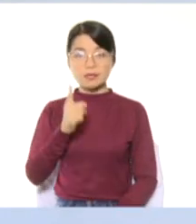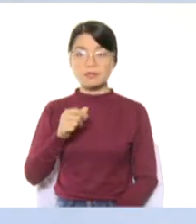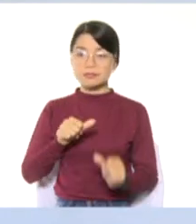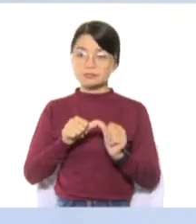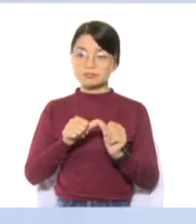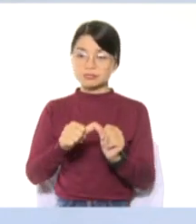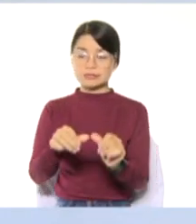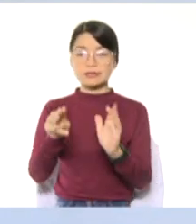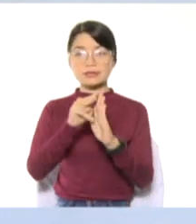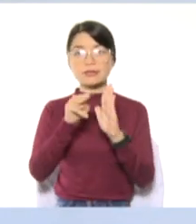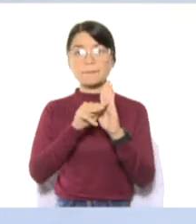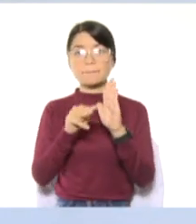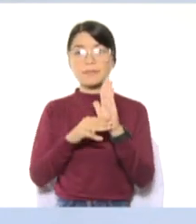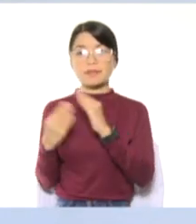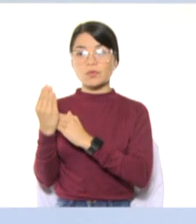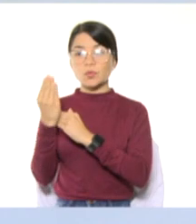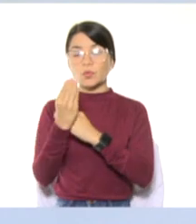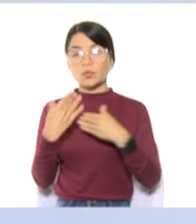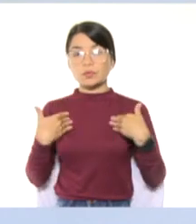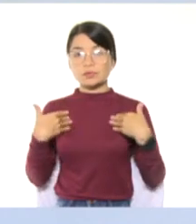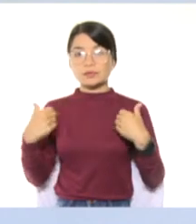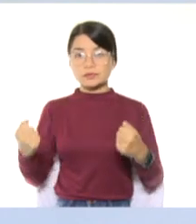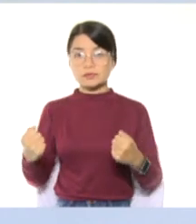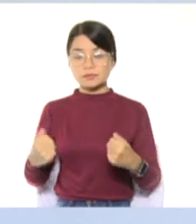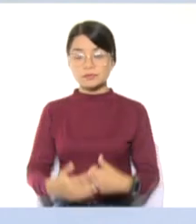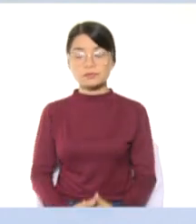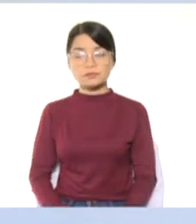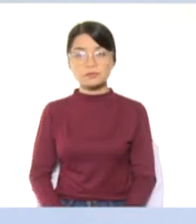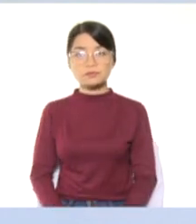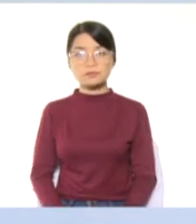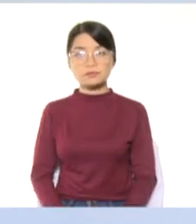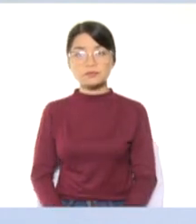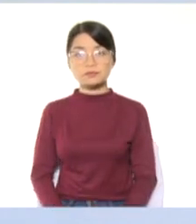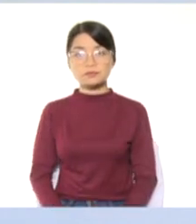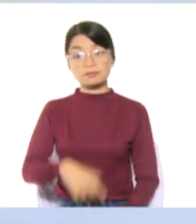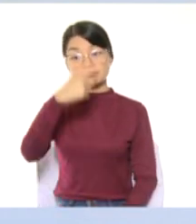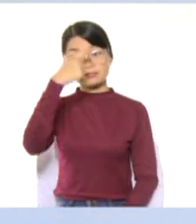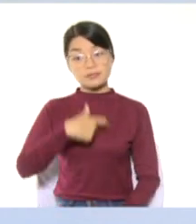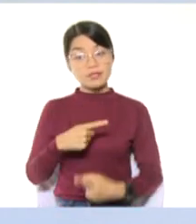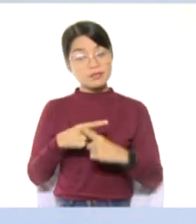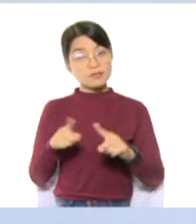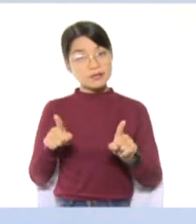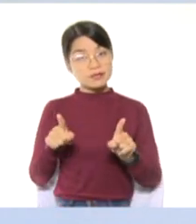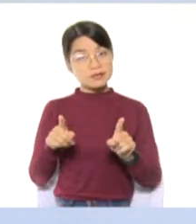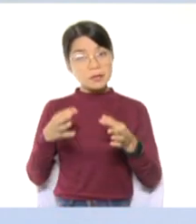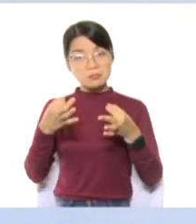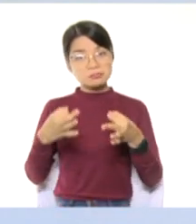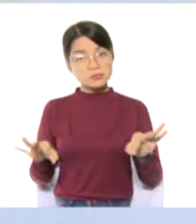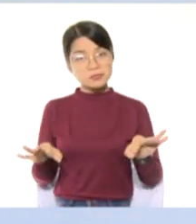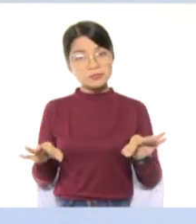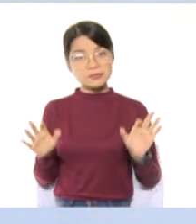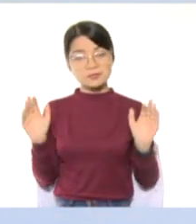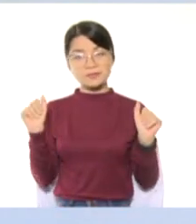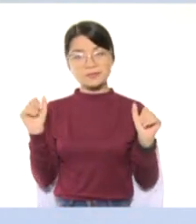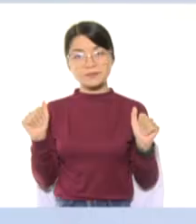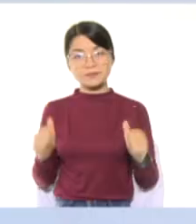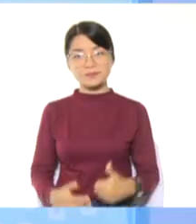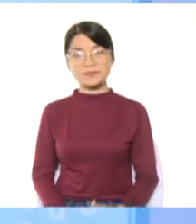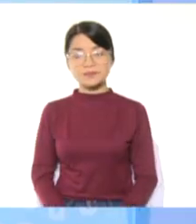mantener las medidas de bioseguridad y siempre tener presente que ser diferente es algo común.